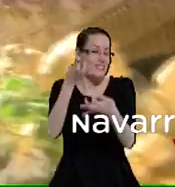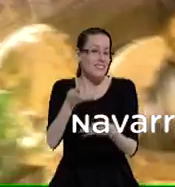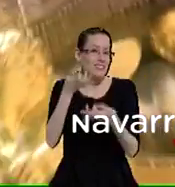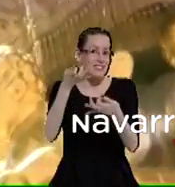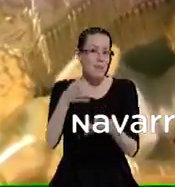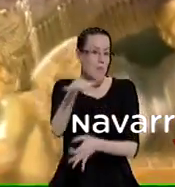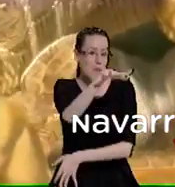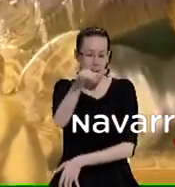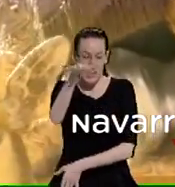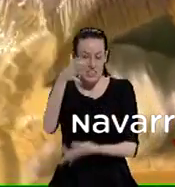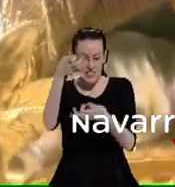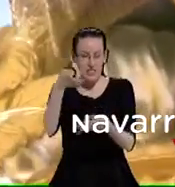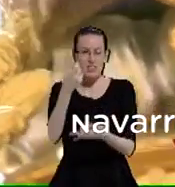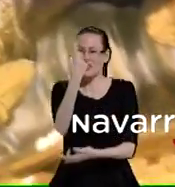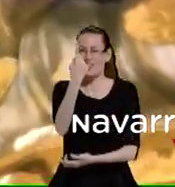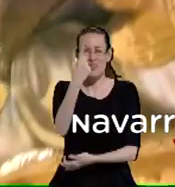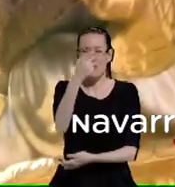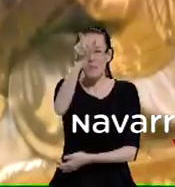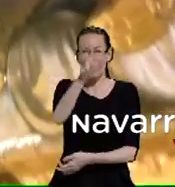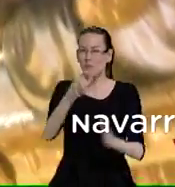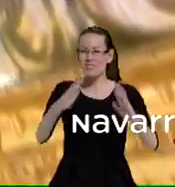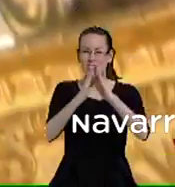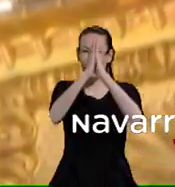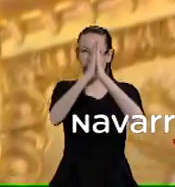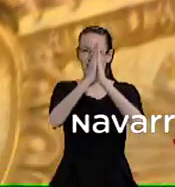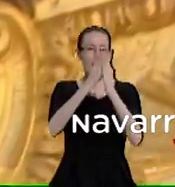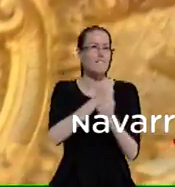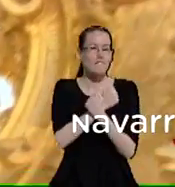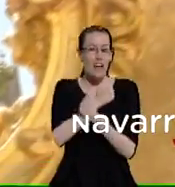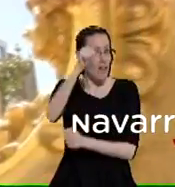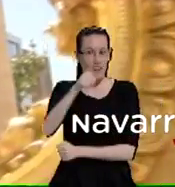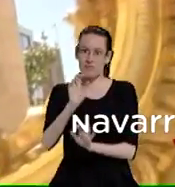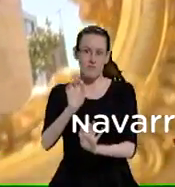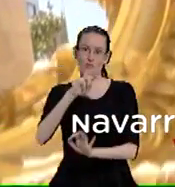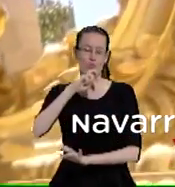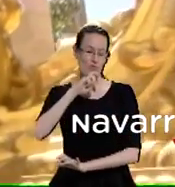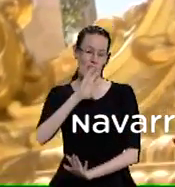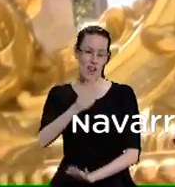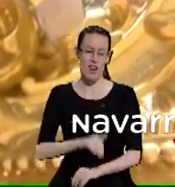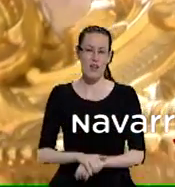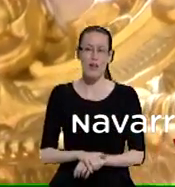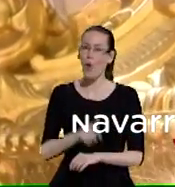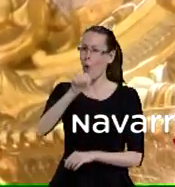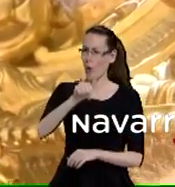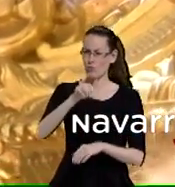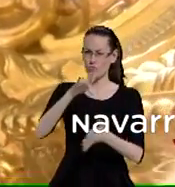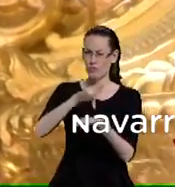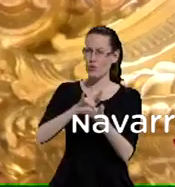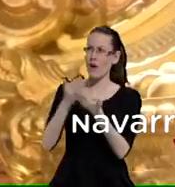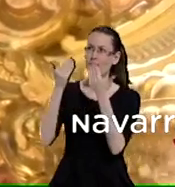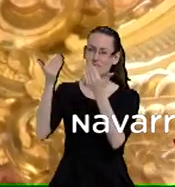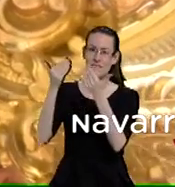la gente, ¿no? Pues aquí es Tudela, en otro pueblo es otra iglesia y así es, cariño, yo pienso eso, ¿eh? Y hoy hay que homenajearla, ¿no?